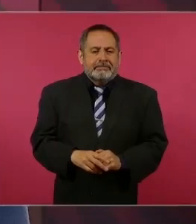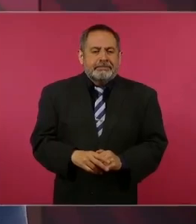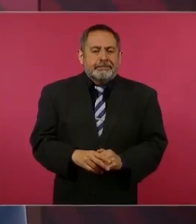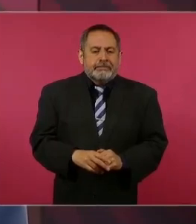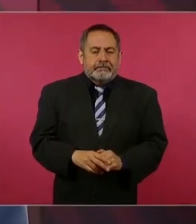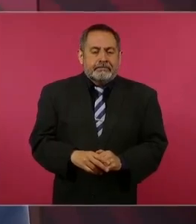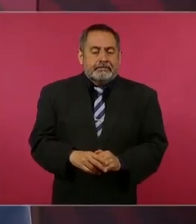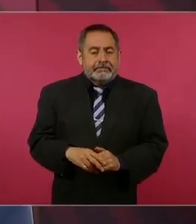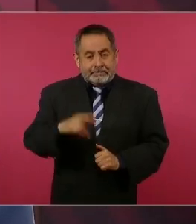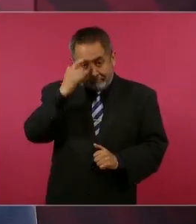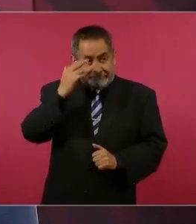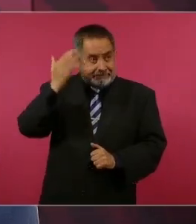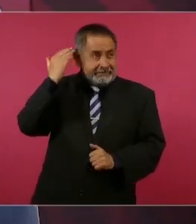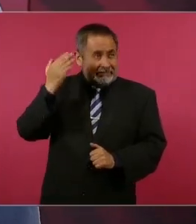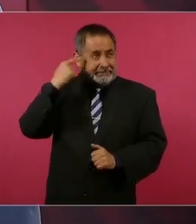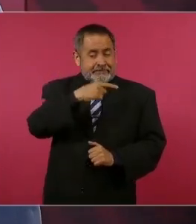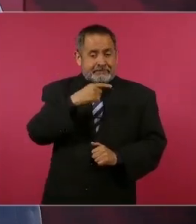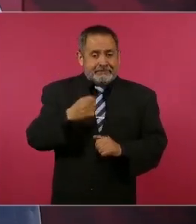de